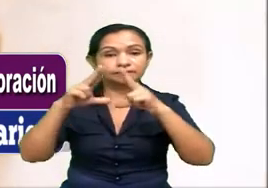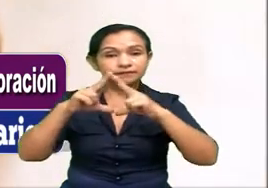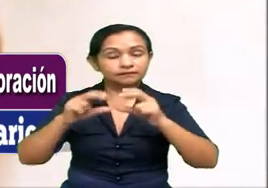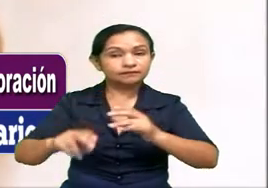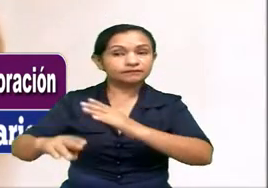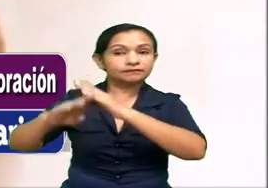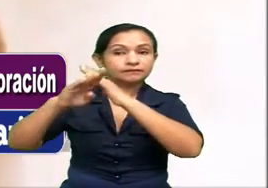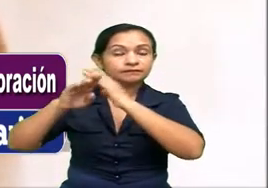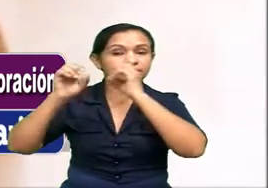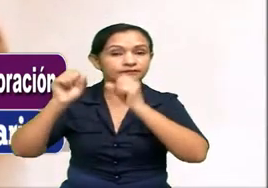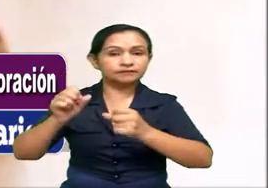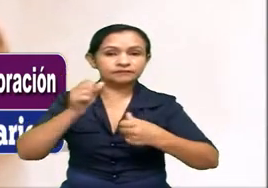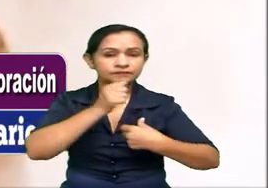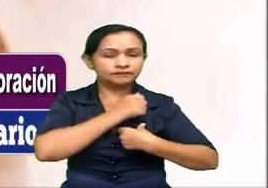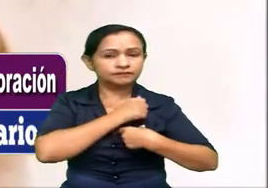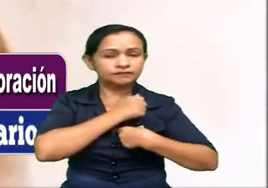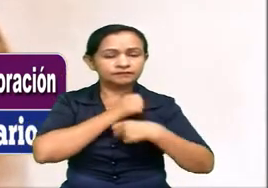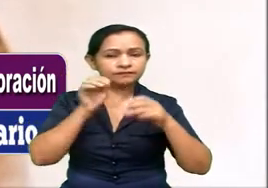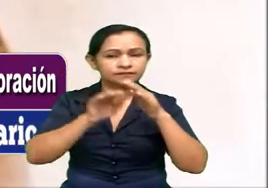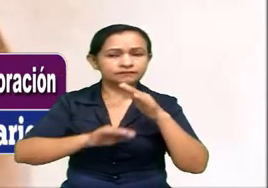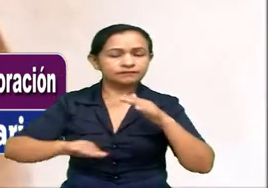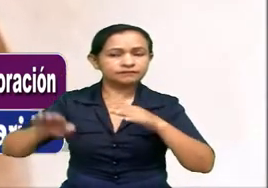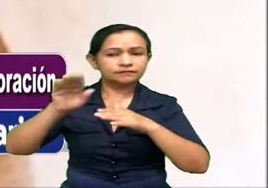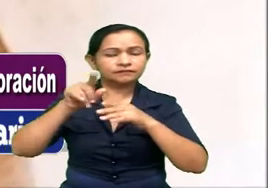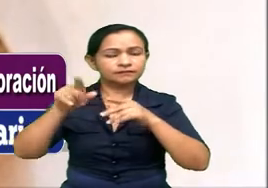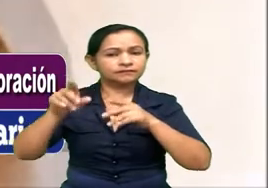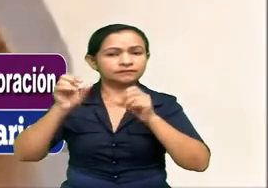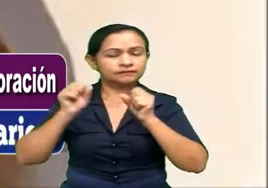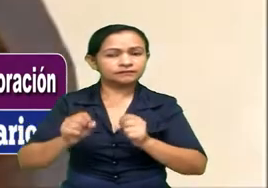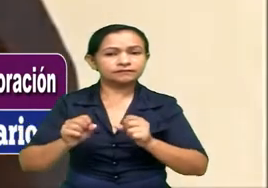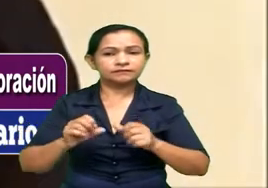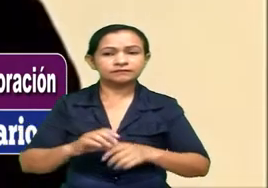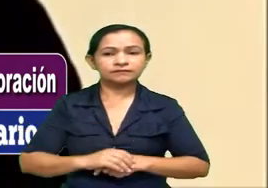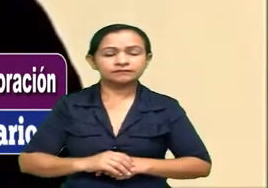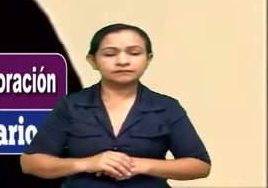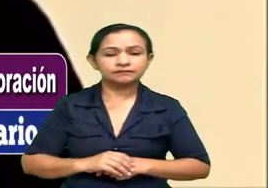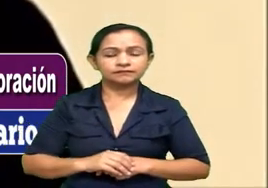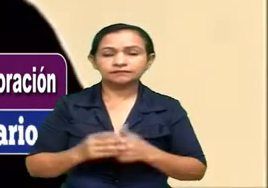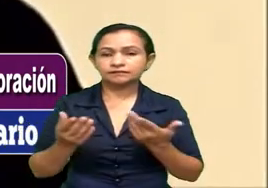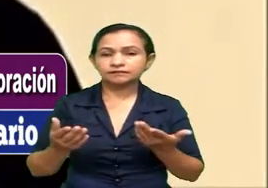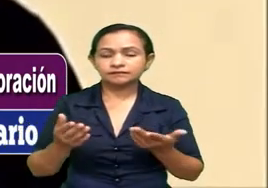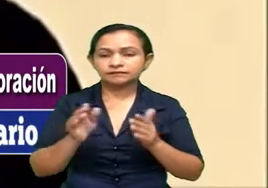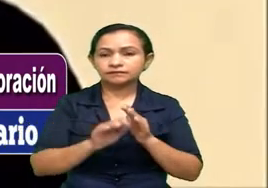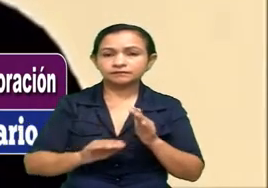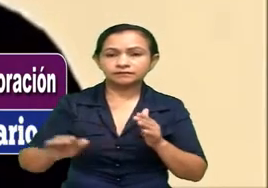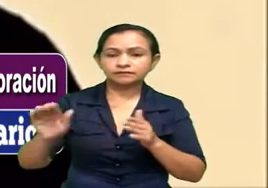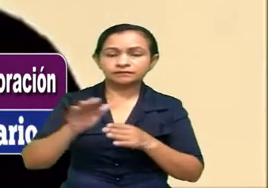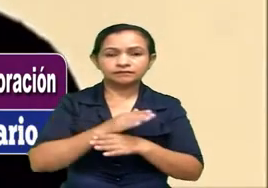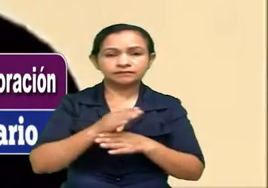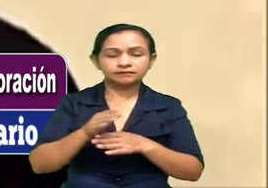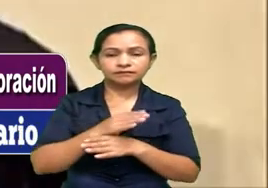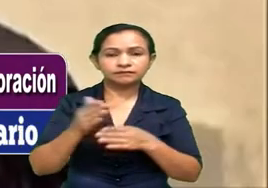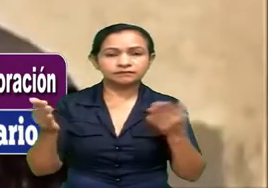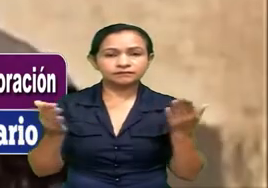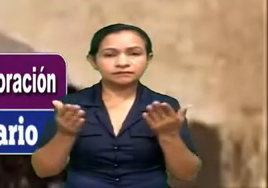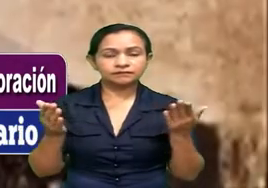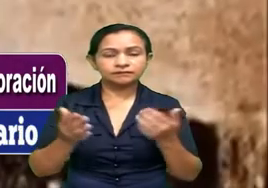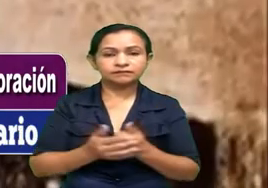llegó militarmente tenía la fuerza para lograar eso. Mira, el armamento entiendo que era más moderno, por lo menos que nosotros. Es que